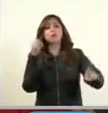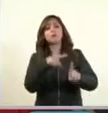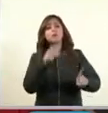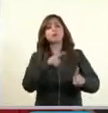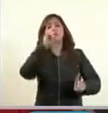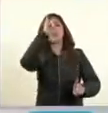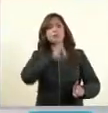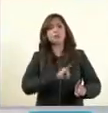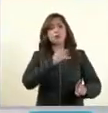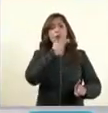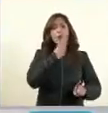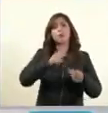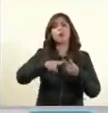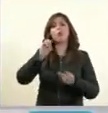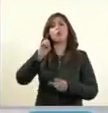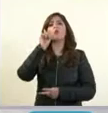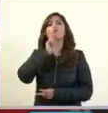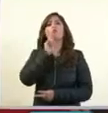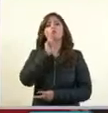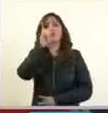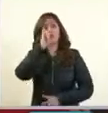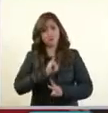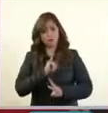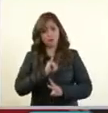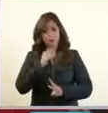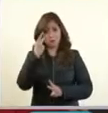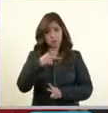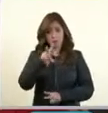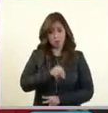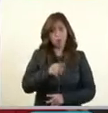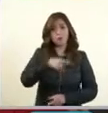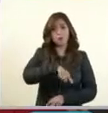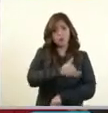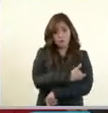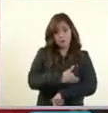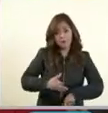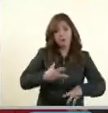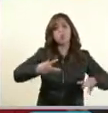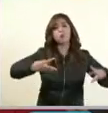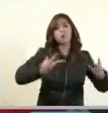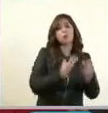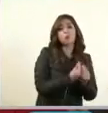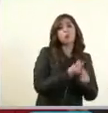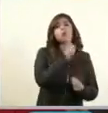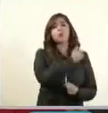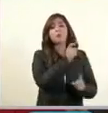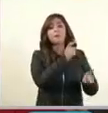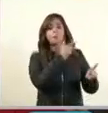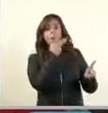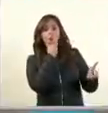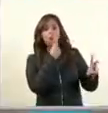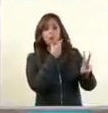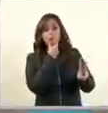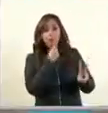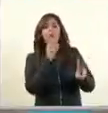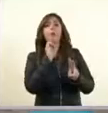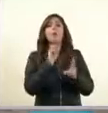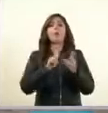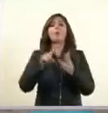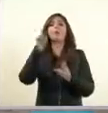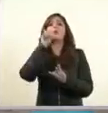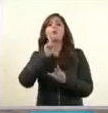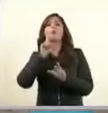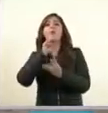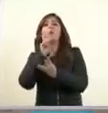la jefa de familia. Y ahorita, afortunadamente, las familias homoparentales y las lesbomaternales nos han dado esta